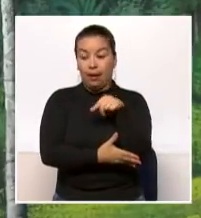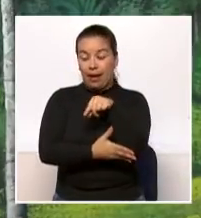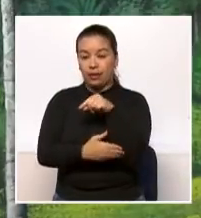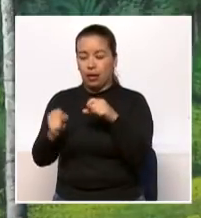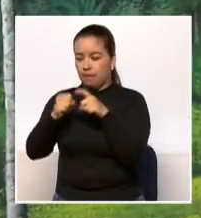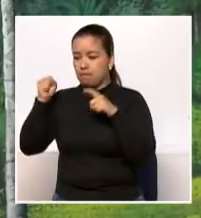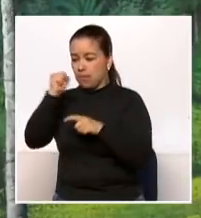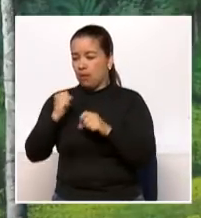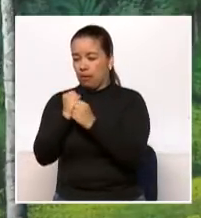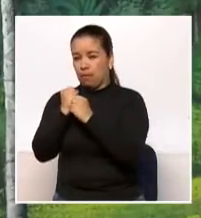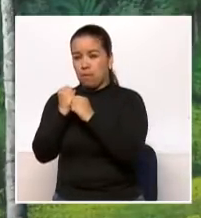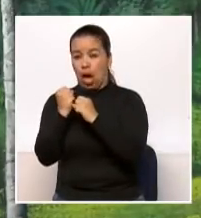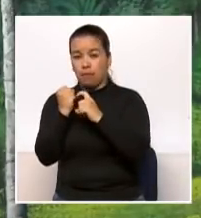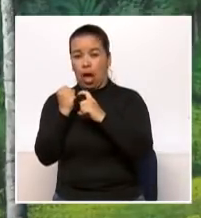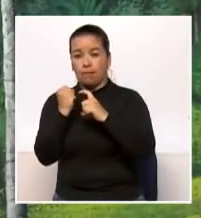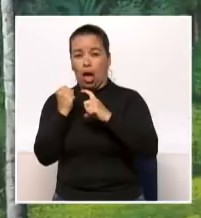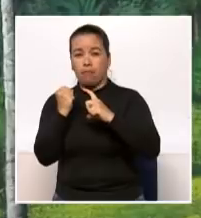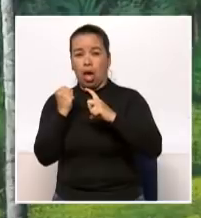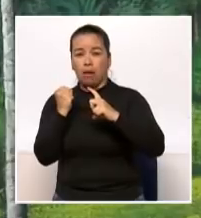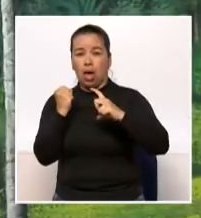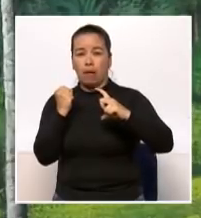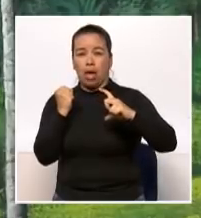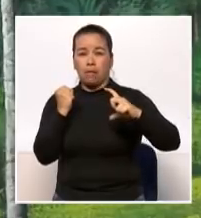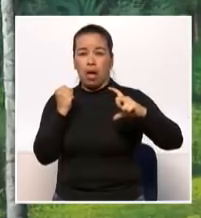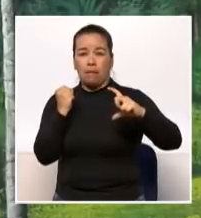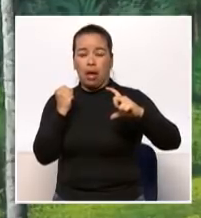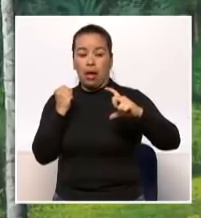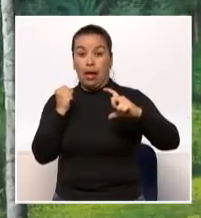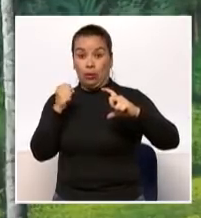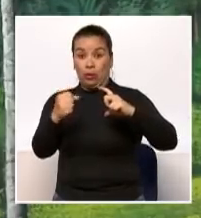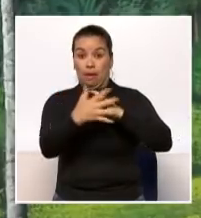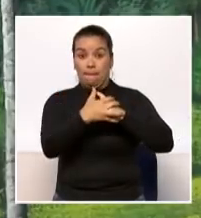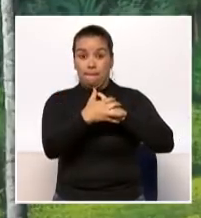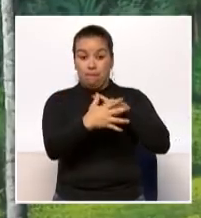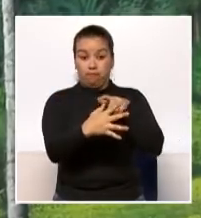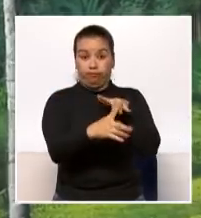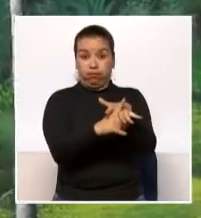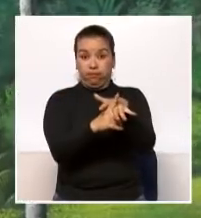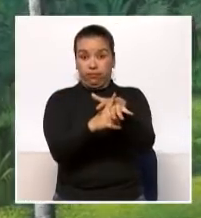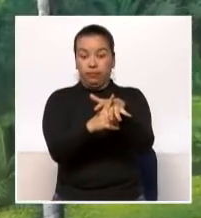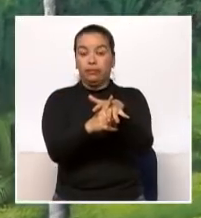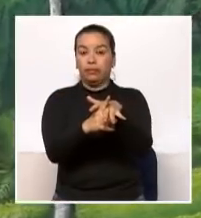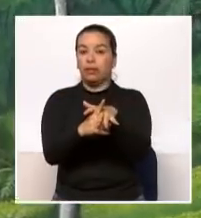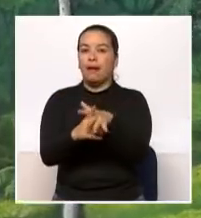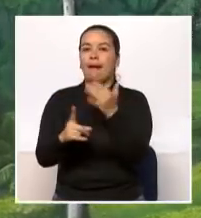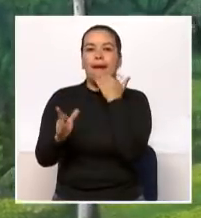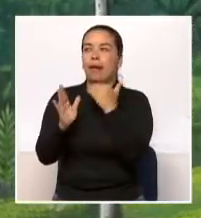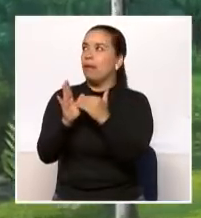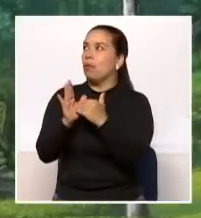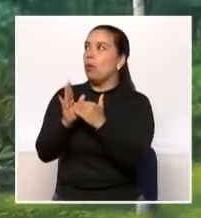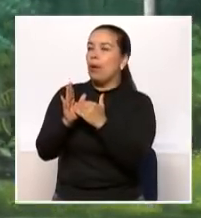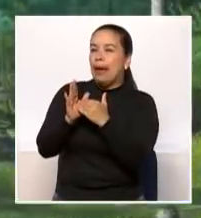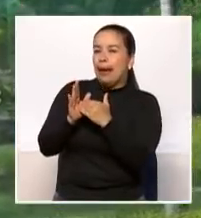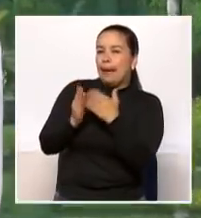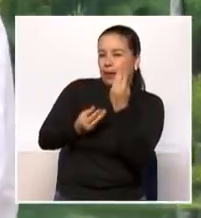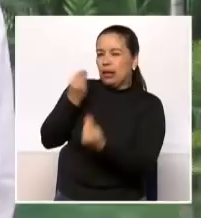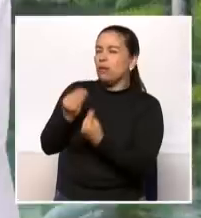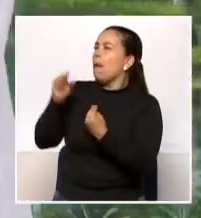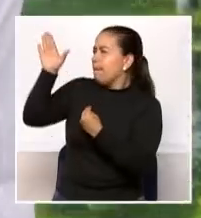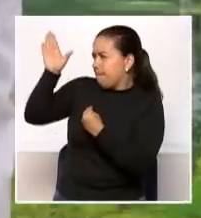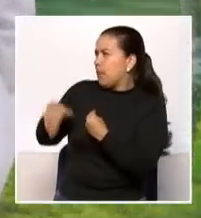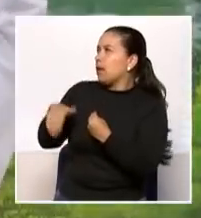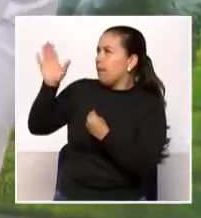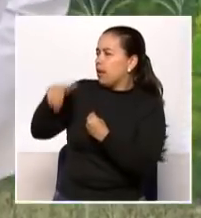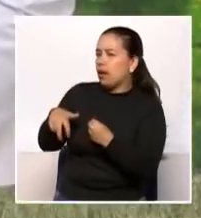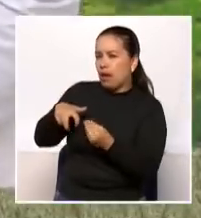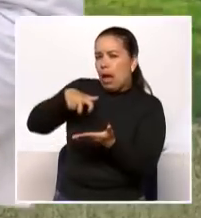sonora. Esa onda sonora atraviesa el medio. Estamos hablando del líquido. Atraviesa el líquido. Yo quiero que nos agachemos